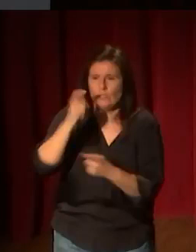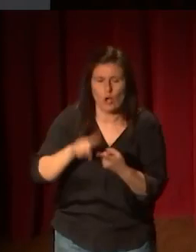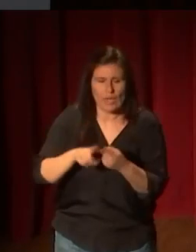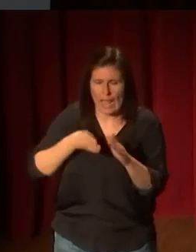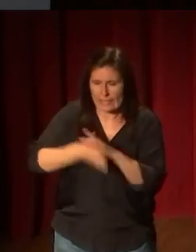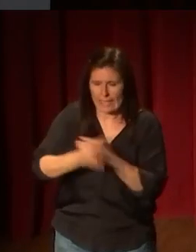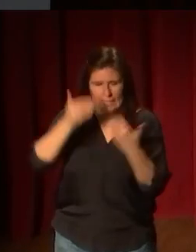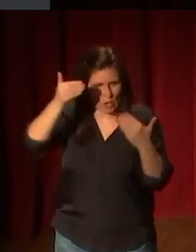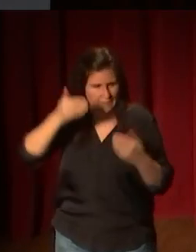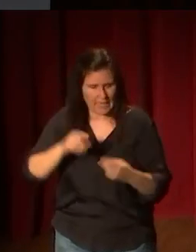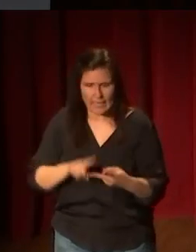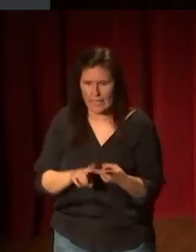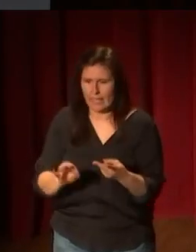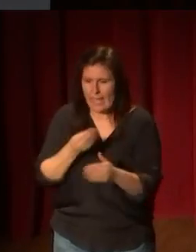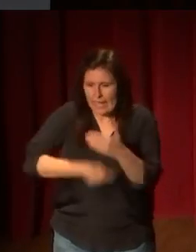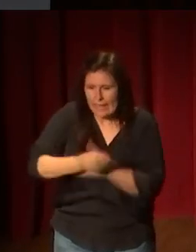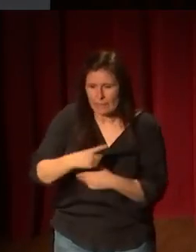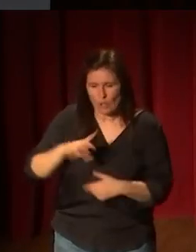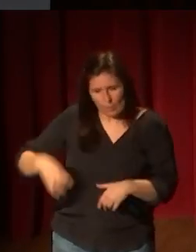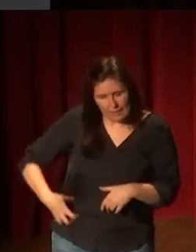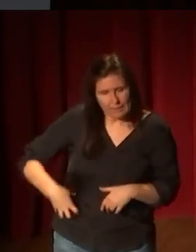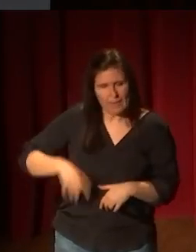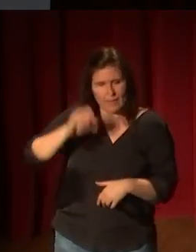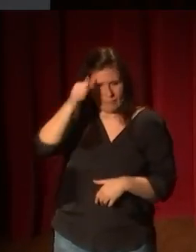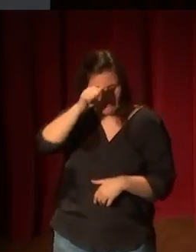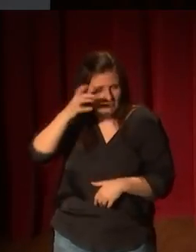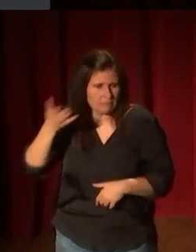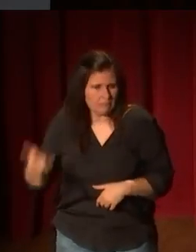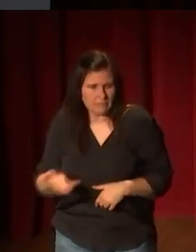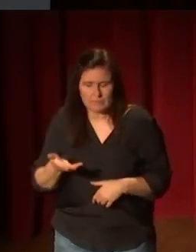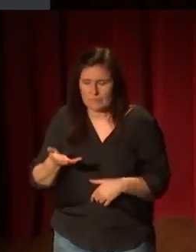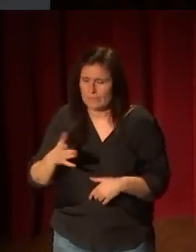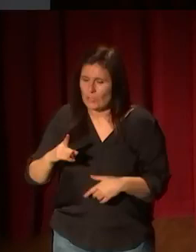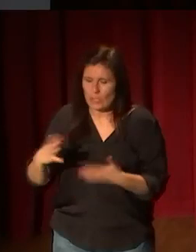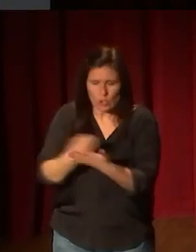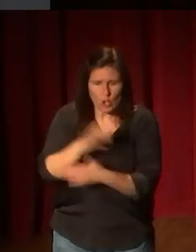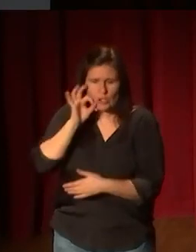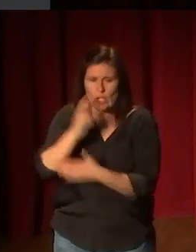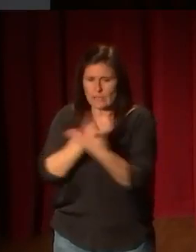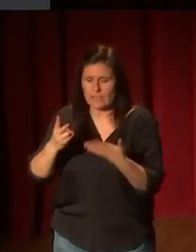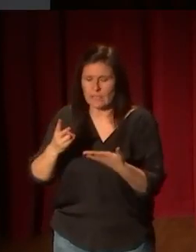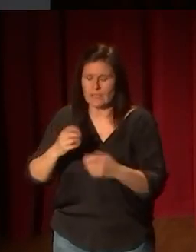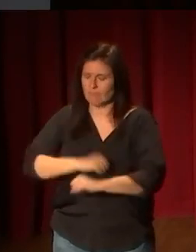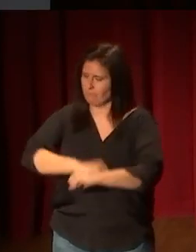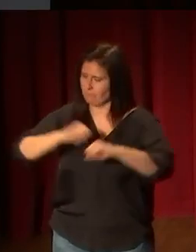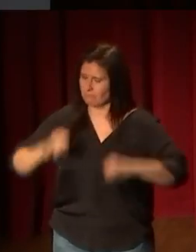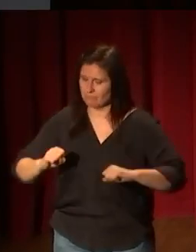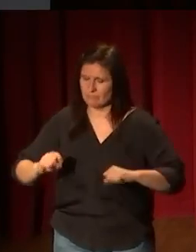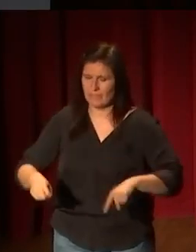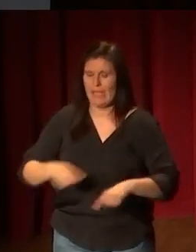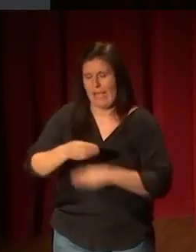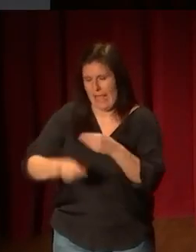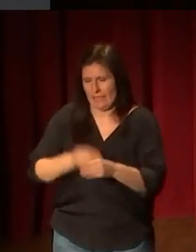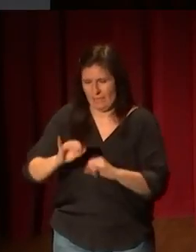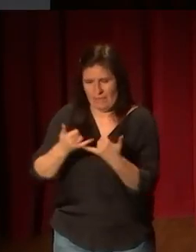una entrada solemne el nacimiento de un príncipe de un infante en fin durante todo el siglo 17 se consolidó la práctica de